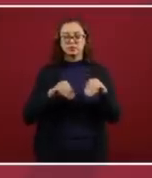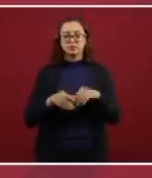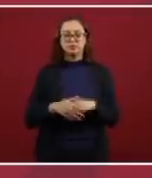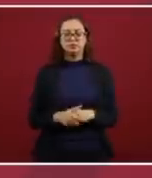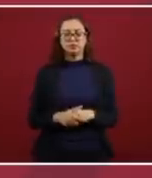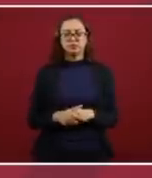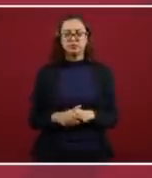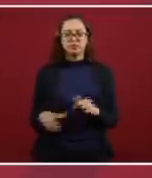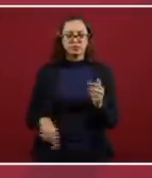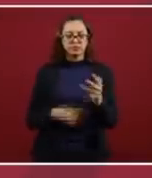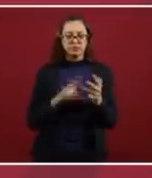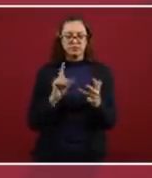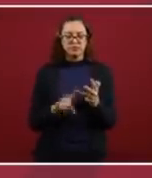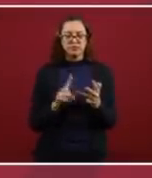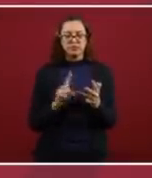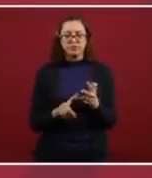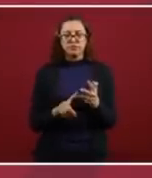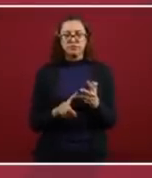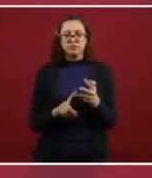Nos falta